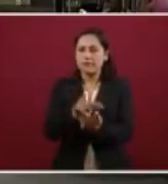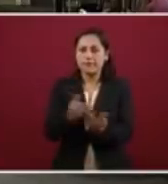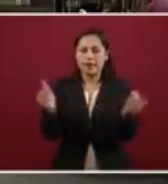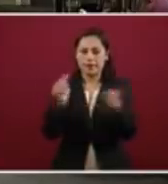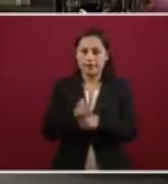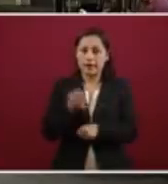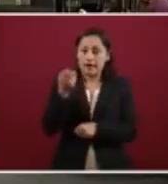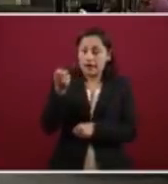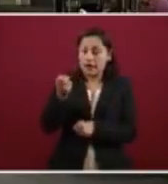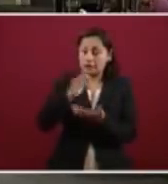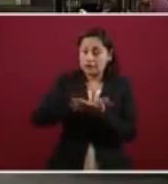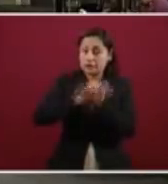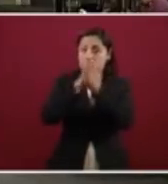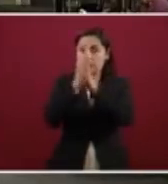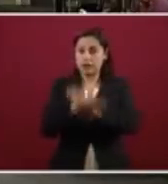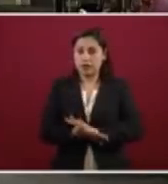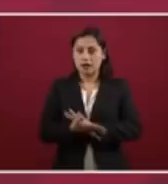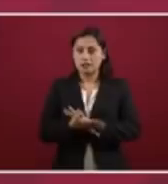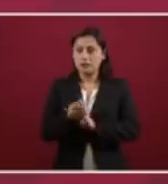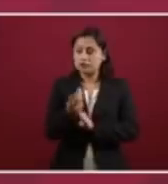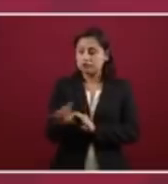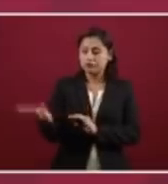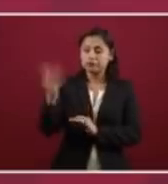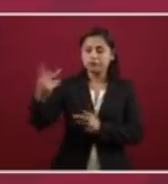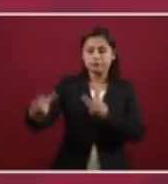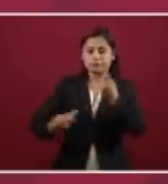Estas preguntas